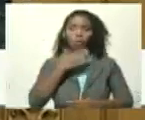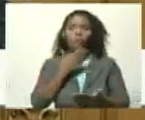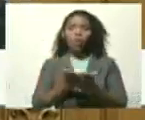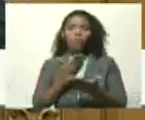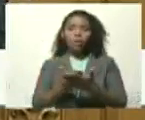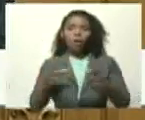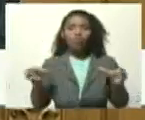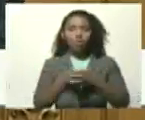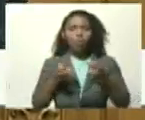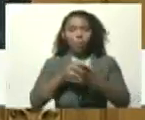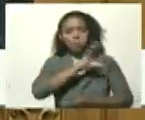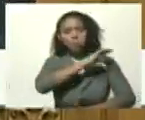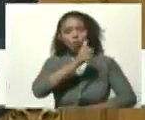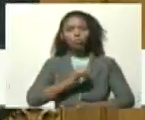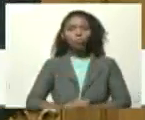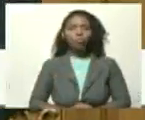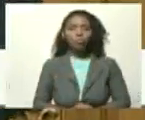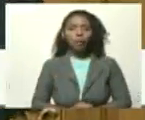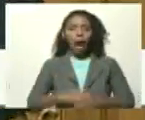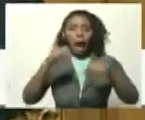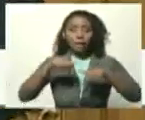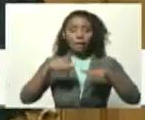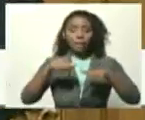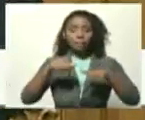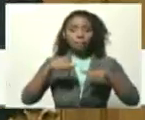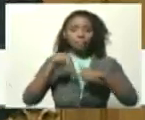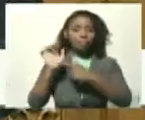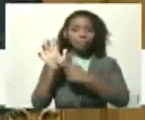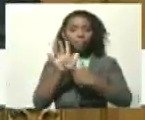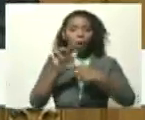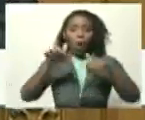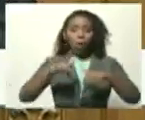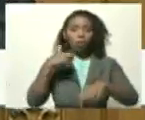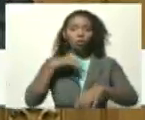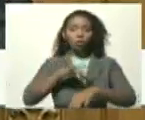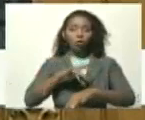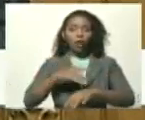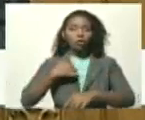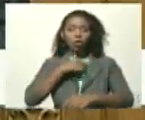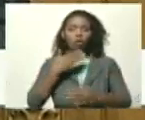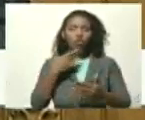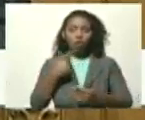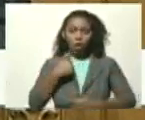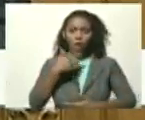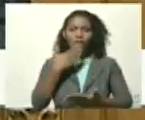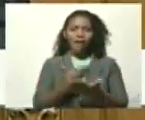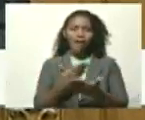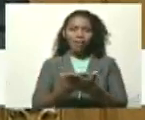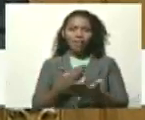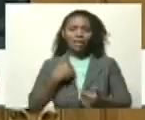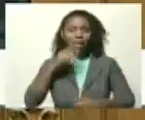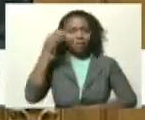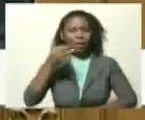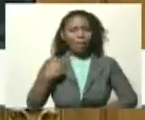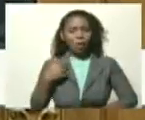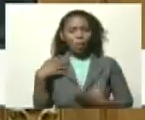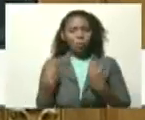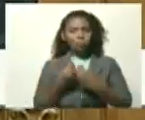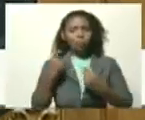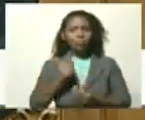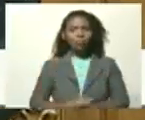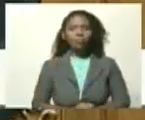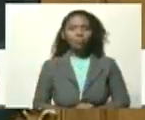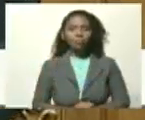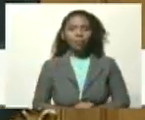junta directiva aquí, a esta plenaria. Hoy nos toca nuevamente, y agradezco la oportunidad que me dan mis compañeros,